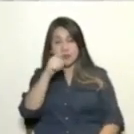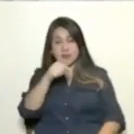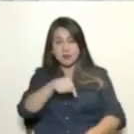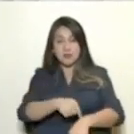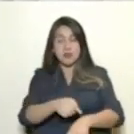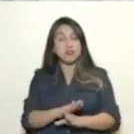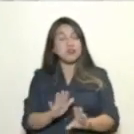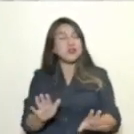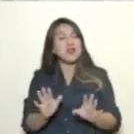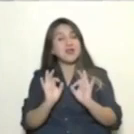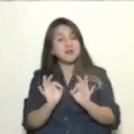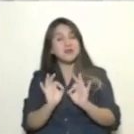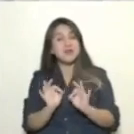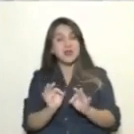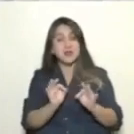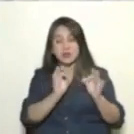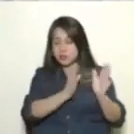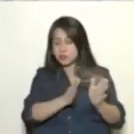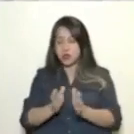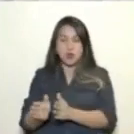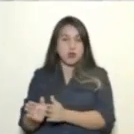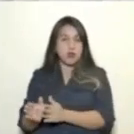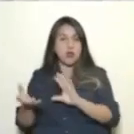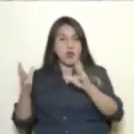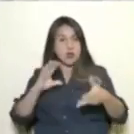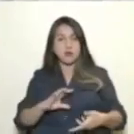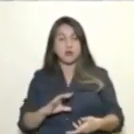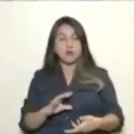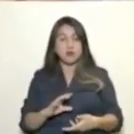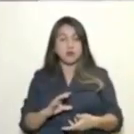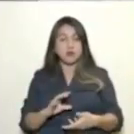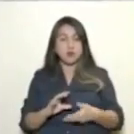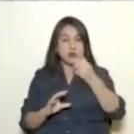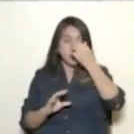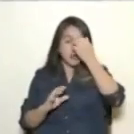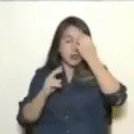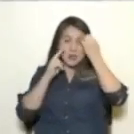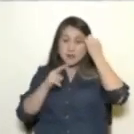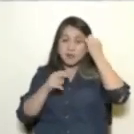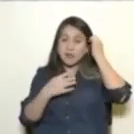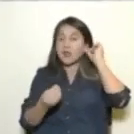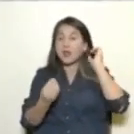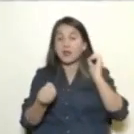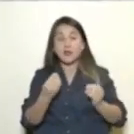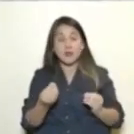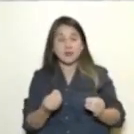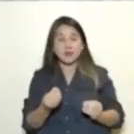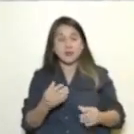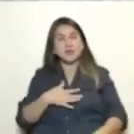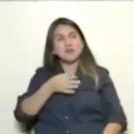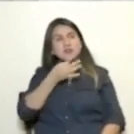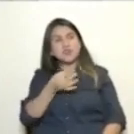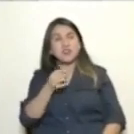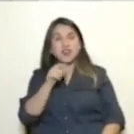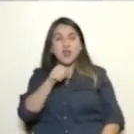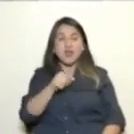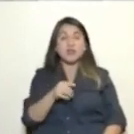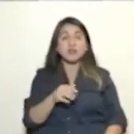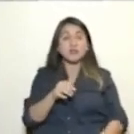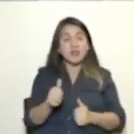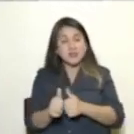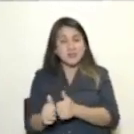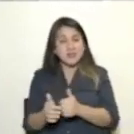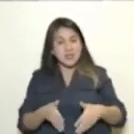momento tan especial, se ordenó el mundo y mira lo que pasó. Entonces yo digo, eso es